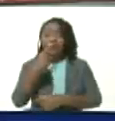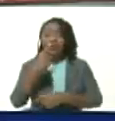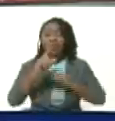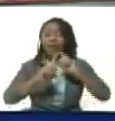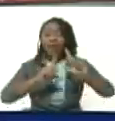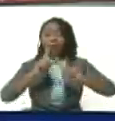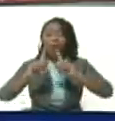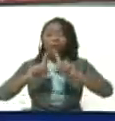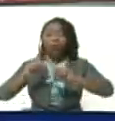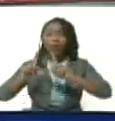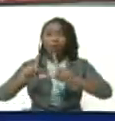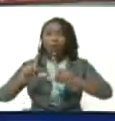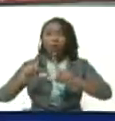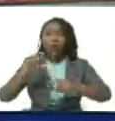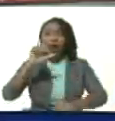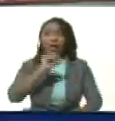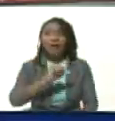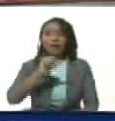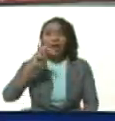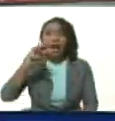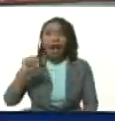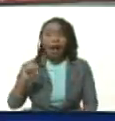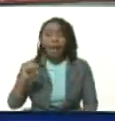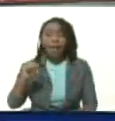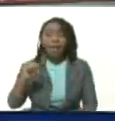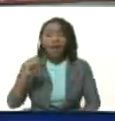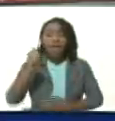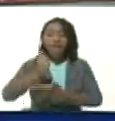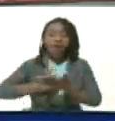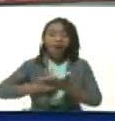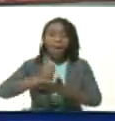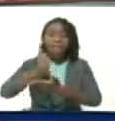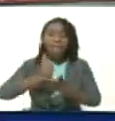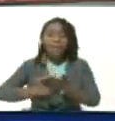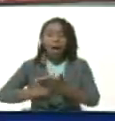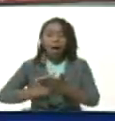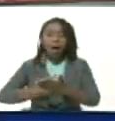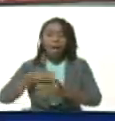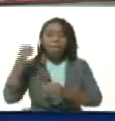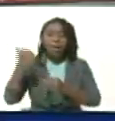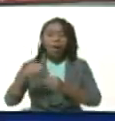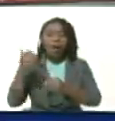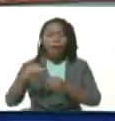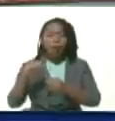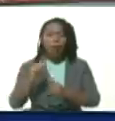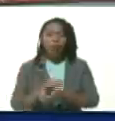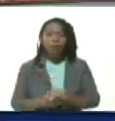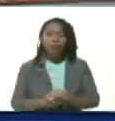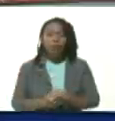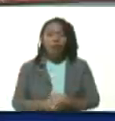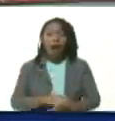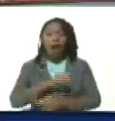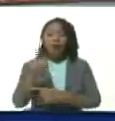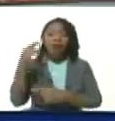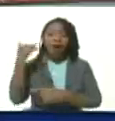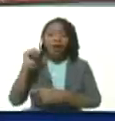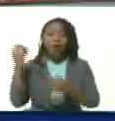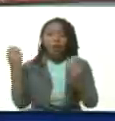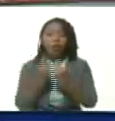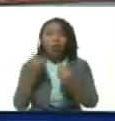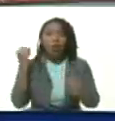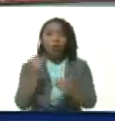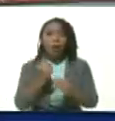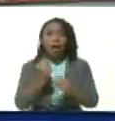laboratorio SM Pharma en Maracaibo. Allá está con los trabajadores